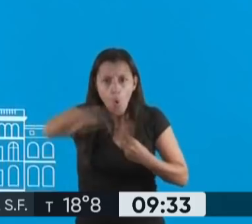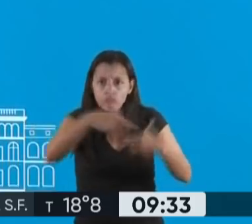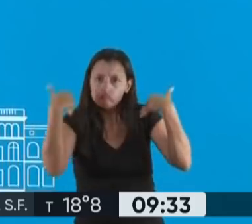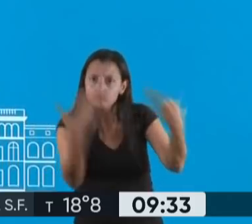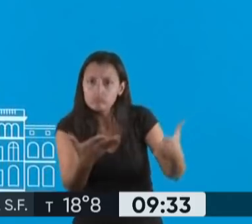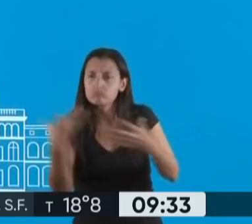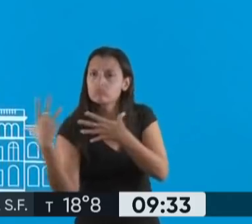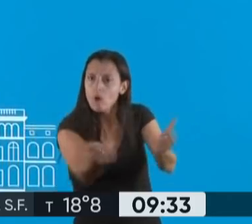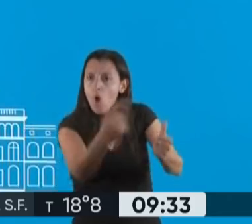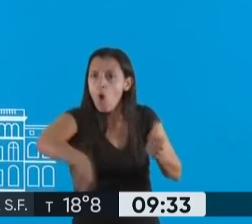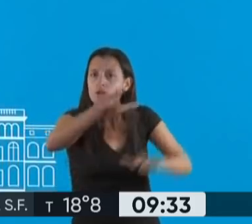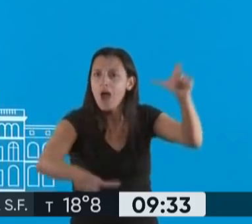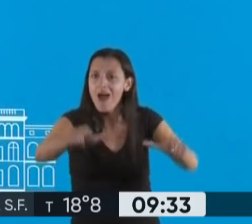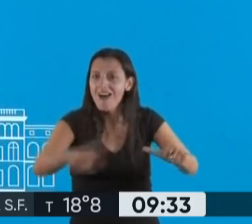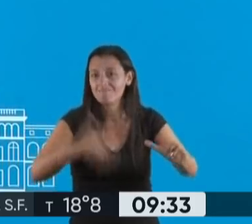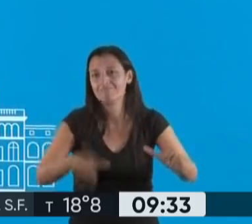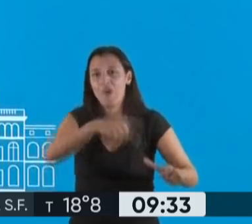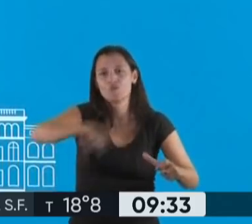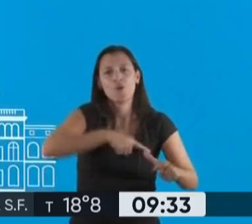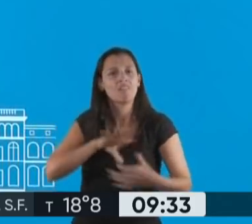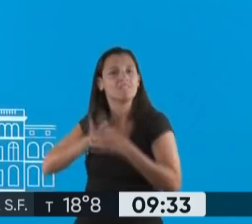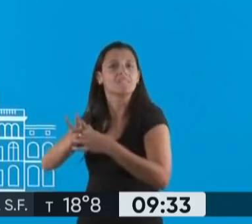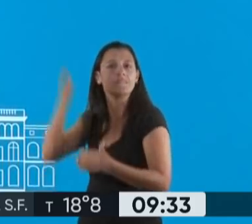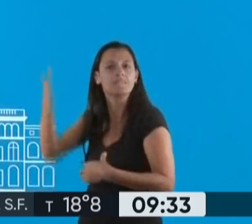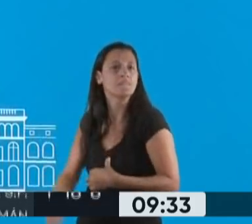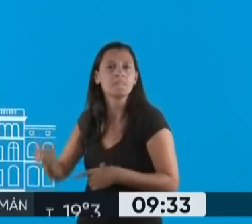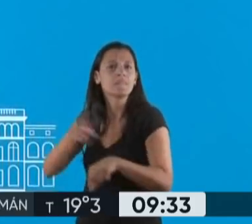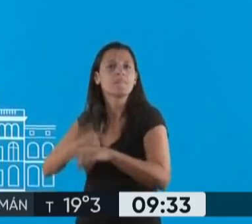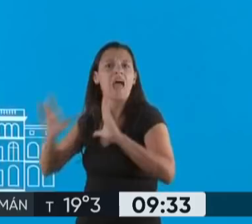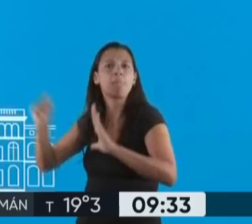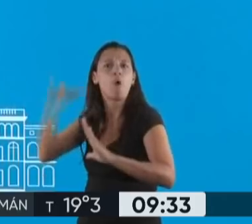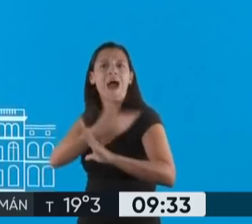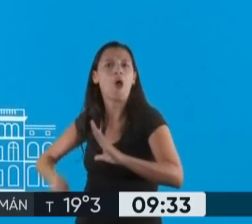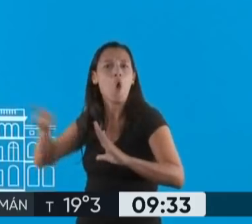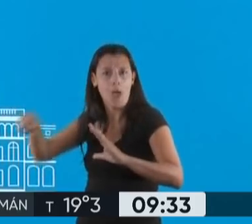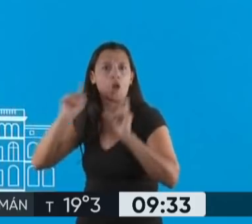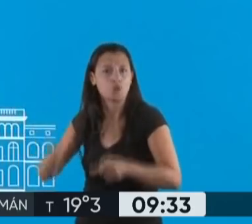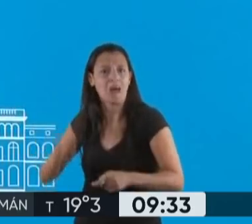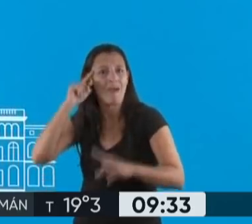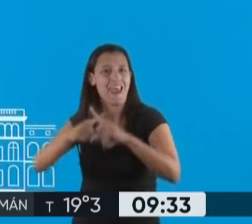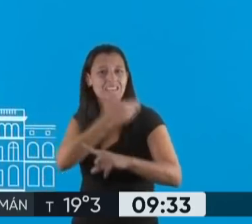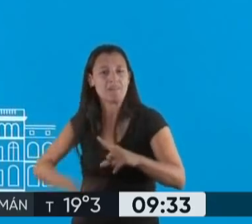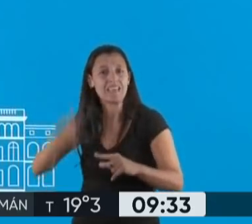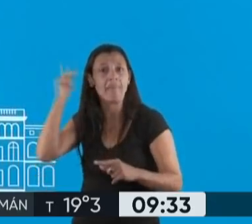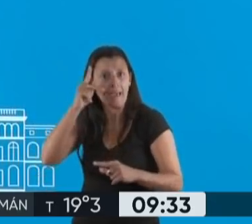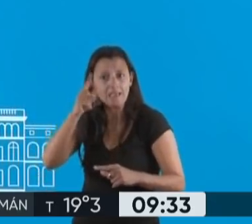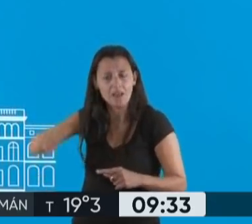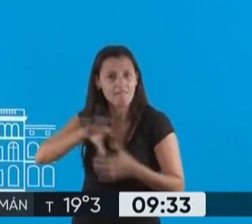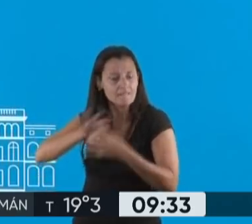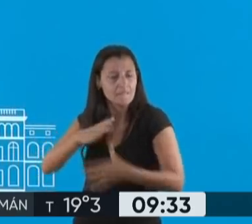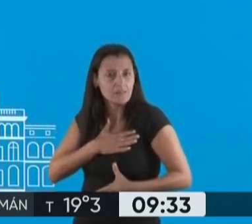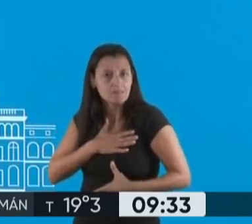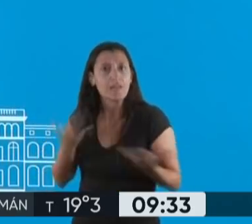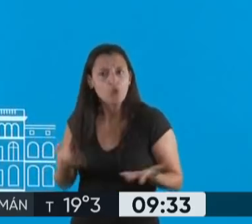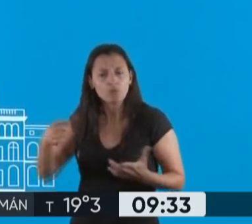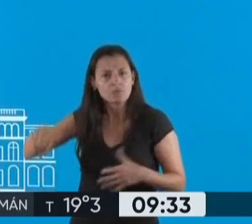alguna manera nos reenamoramos de la política durante su gobierno y el de Néstor Kirchner, así que entendemos que tiene una dimensión